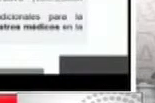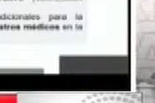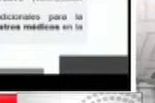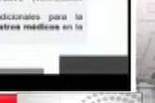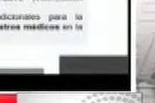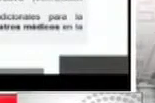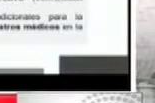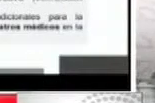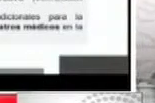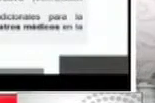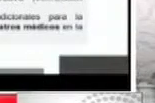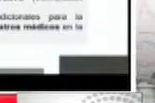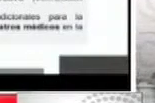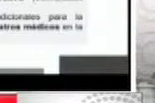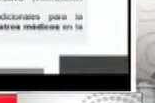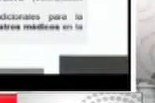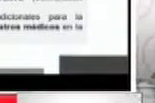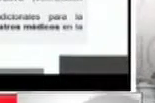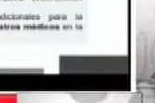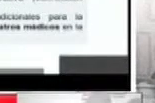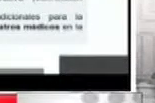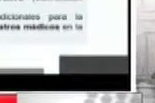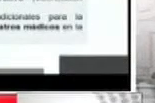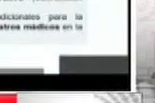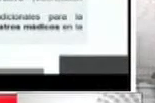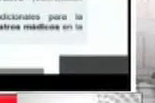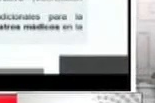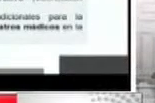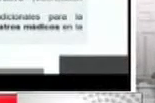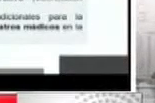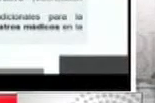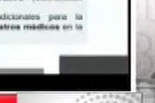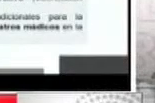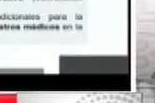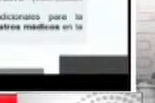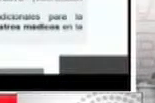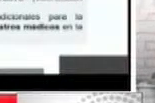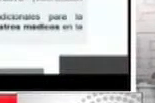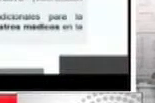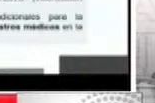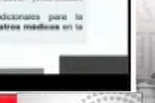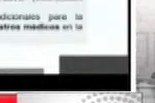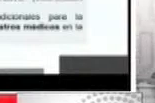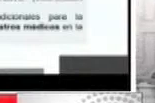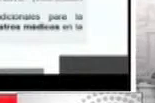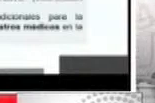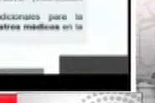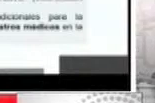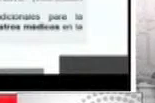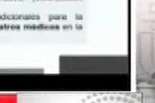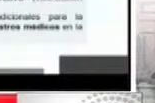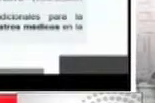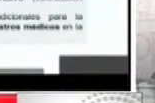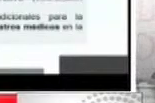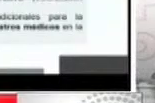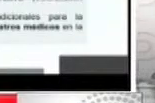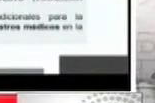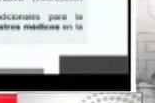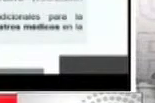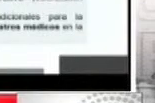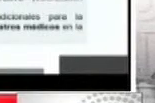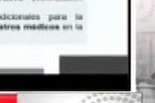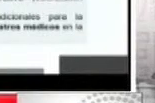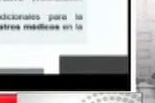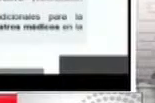la receta y el 40% de esa receta no adquiere los medicamentos en el establecimiento y deben irlos a comprar al sector